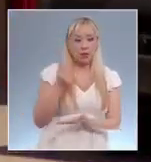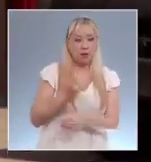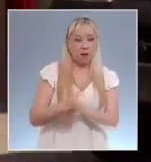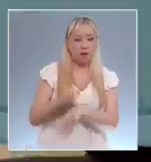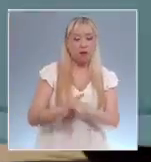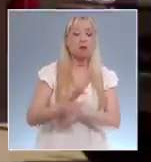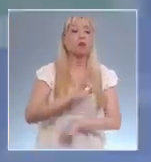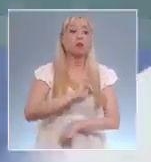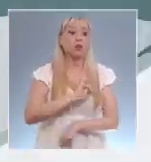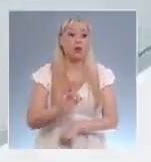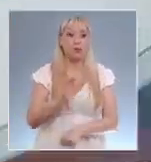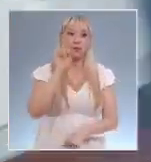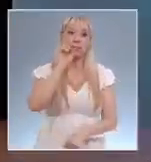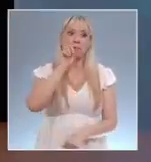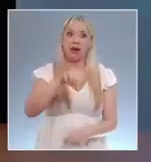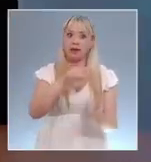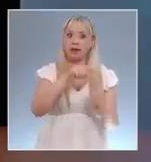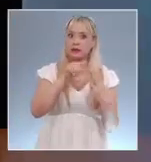Peña.